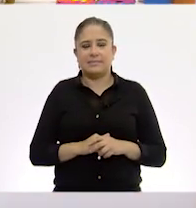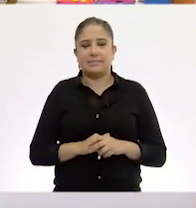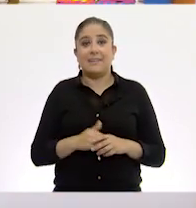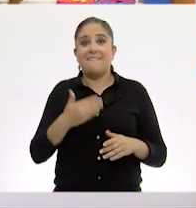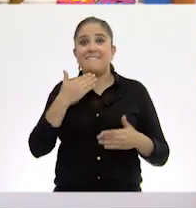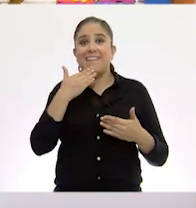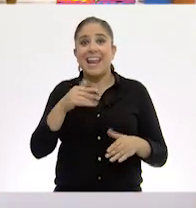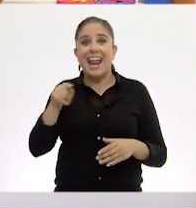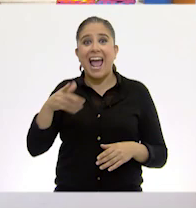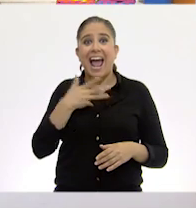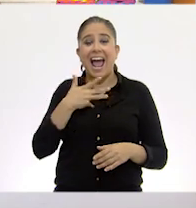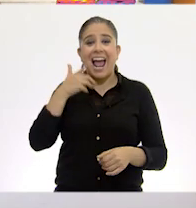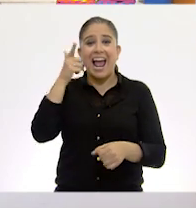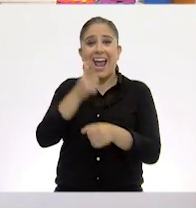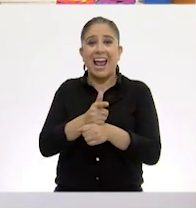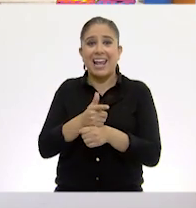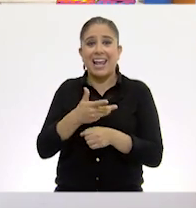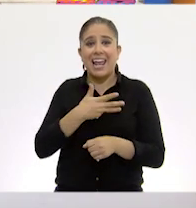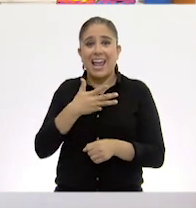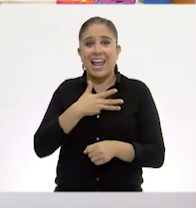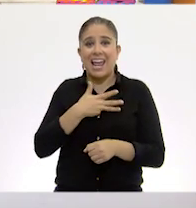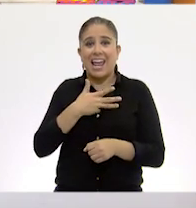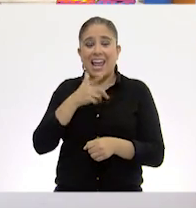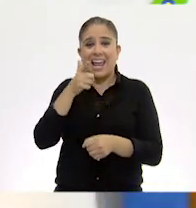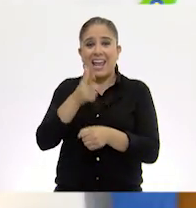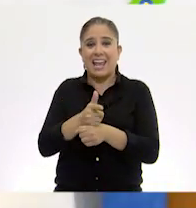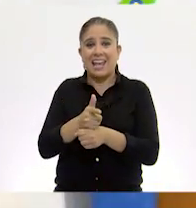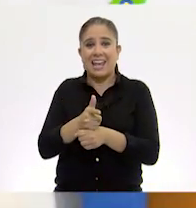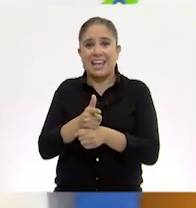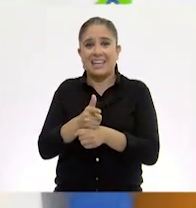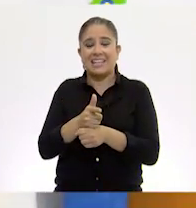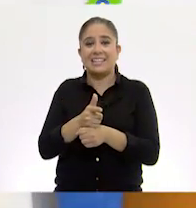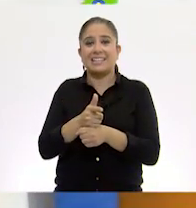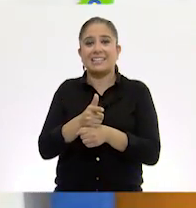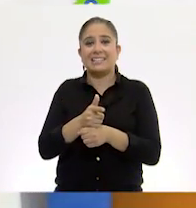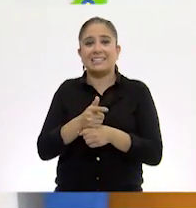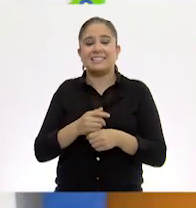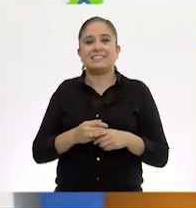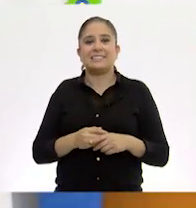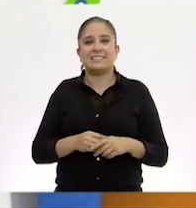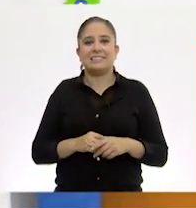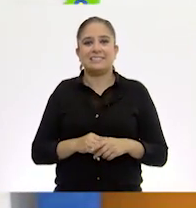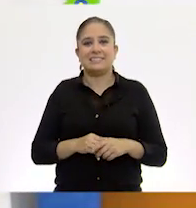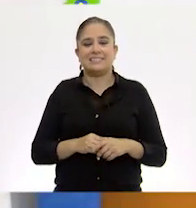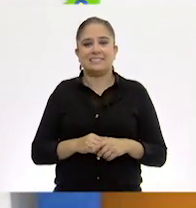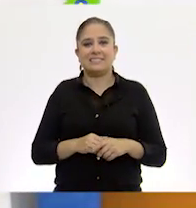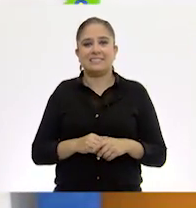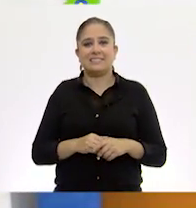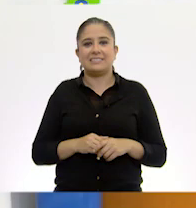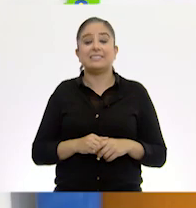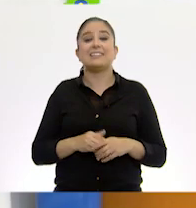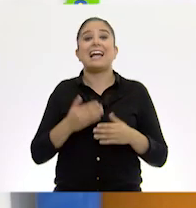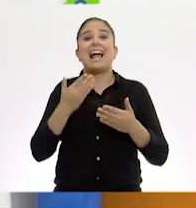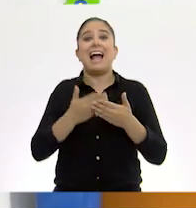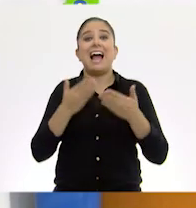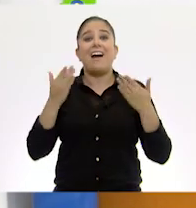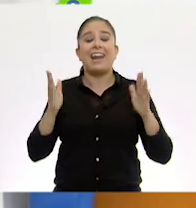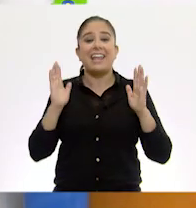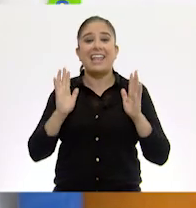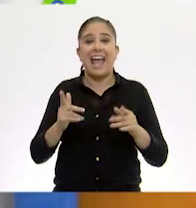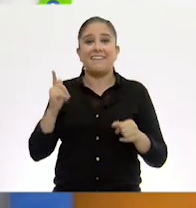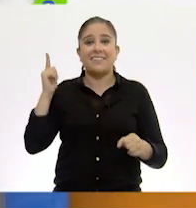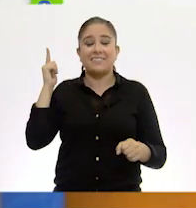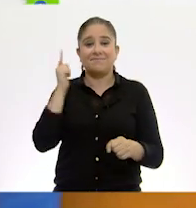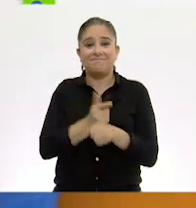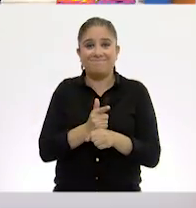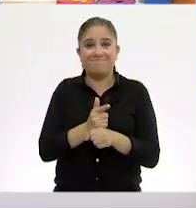Muy bien, aquí está. Aquí perfecto. Está. Perfecto. La familia es... La... Ay, creo que ahora sí. A ver.